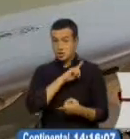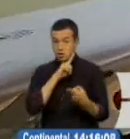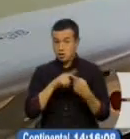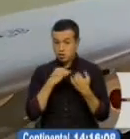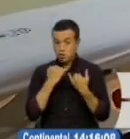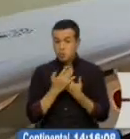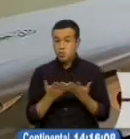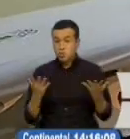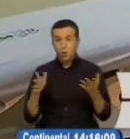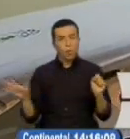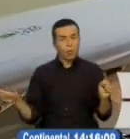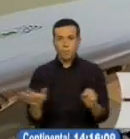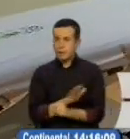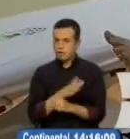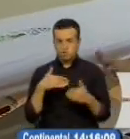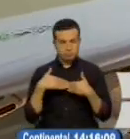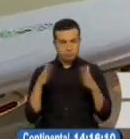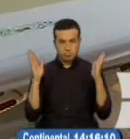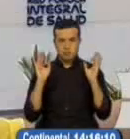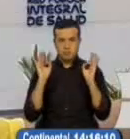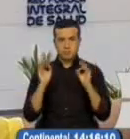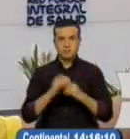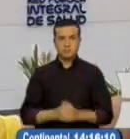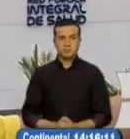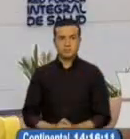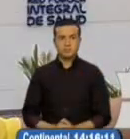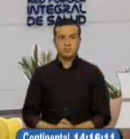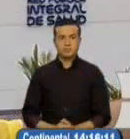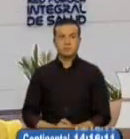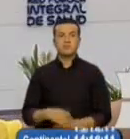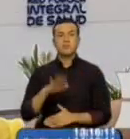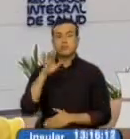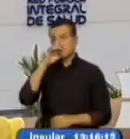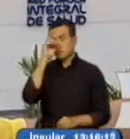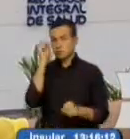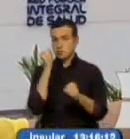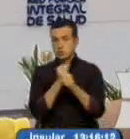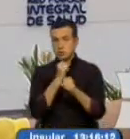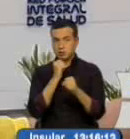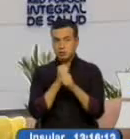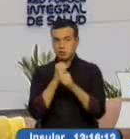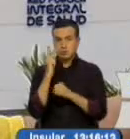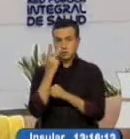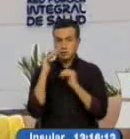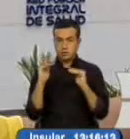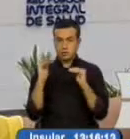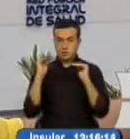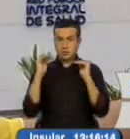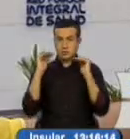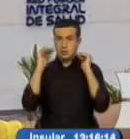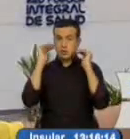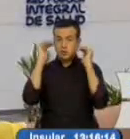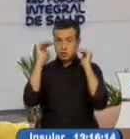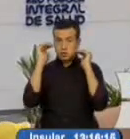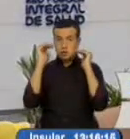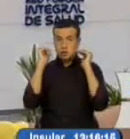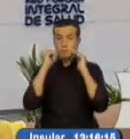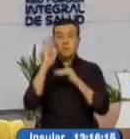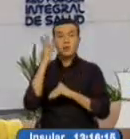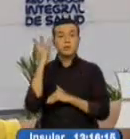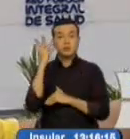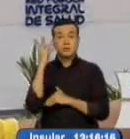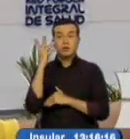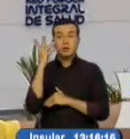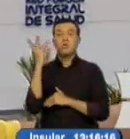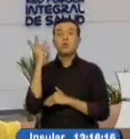se encuentra totalmente operativa. Reforzar ahora el trabajo de tercer nivel del Hospital Teodoro Maldonado Carbo, donde vamos a